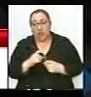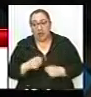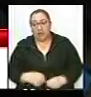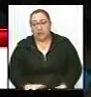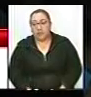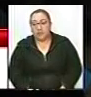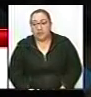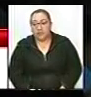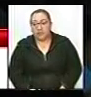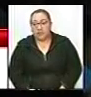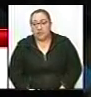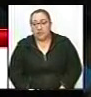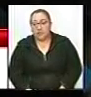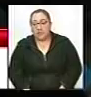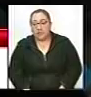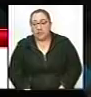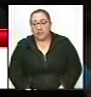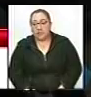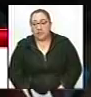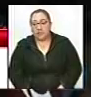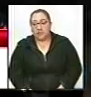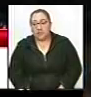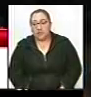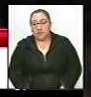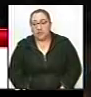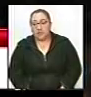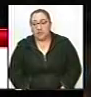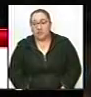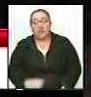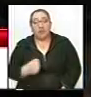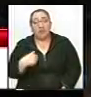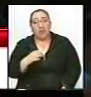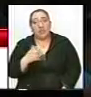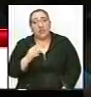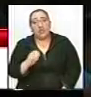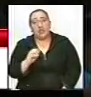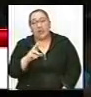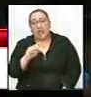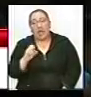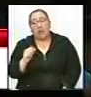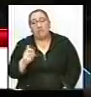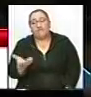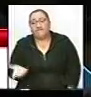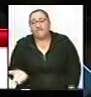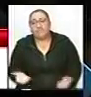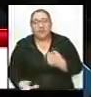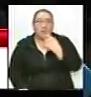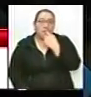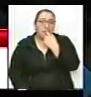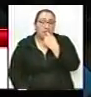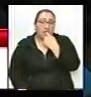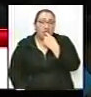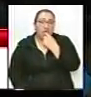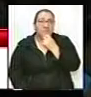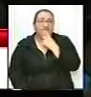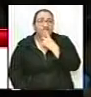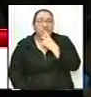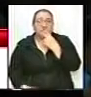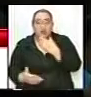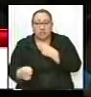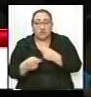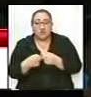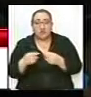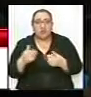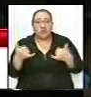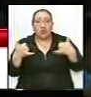Sí, me parece grave porque estamos a vísperas de un torneo internacional como la